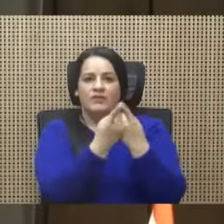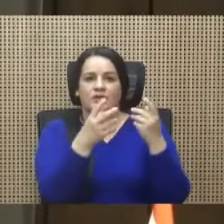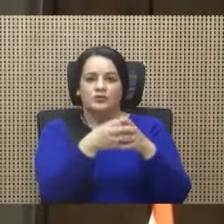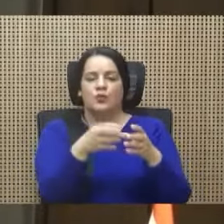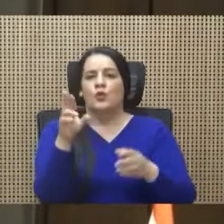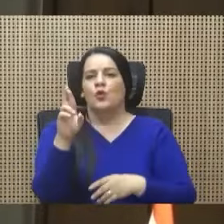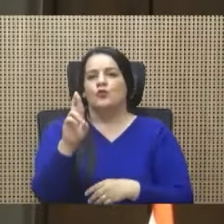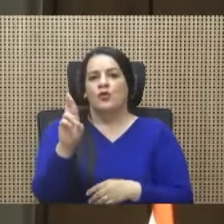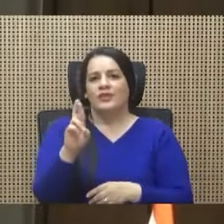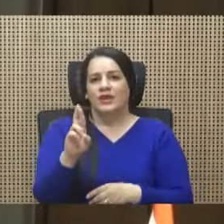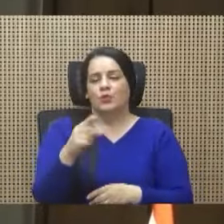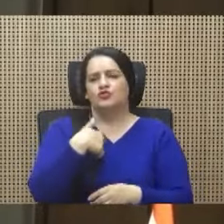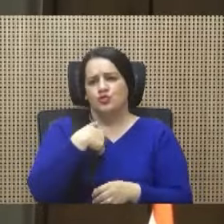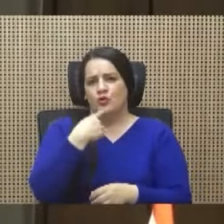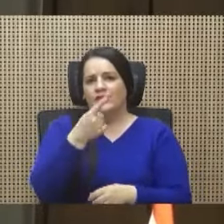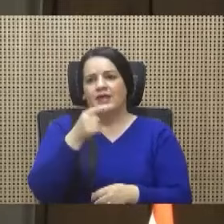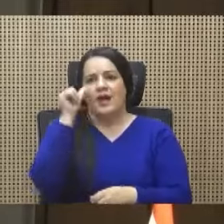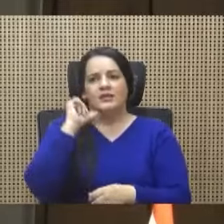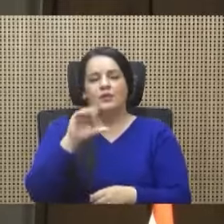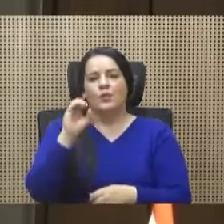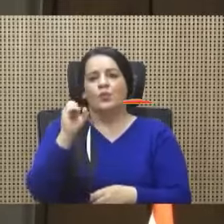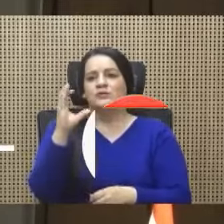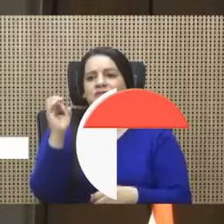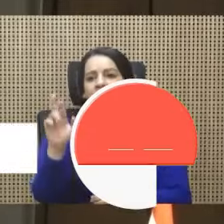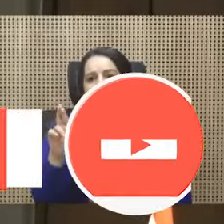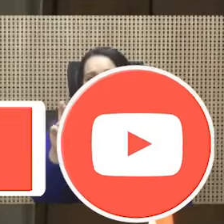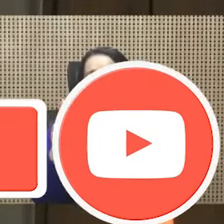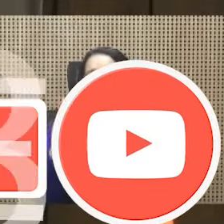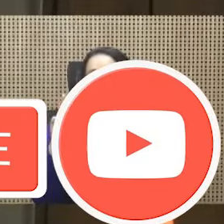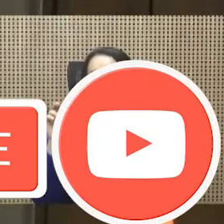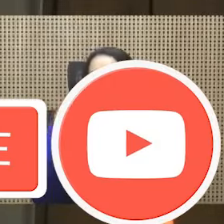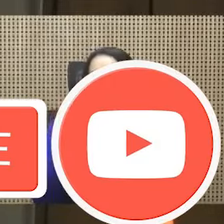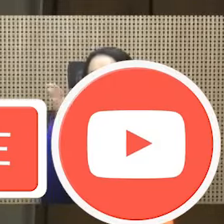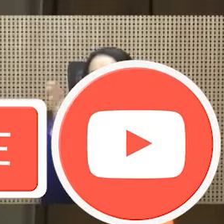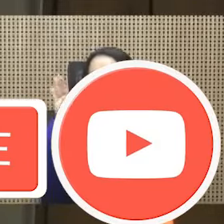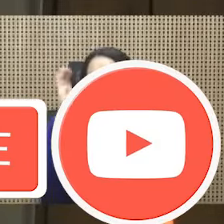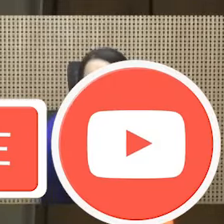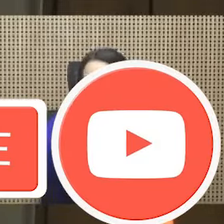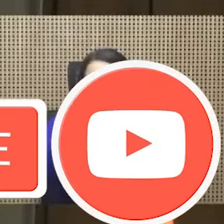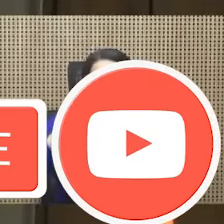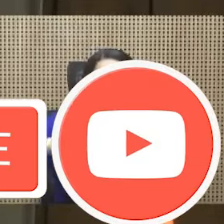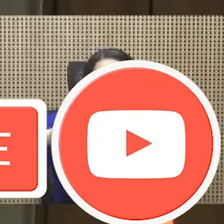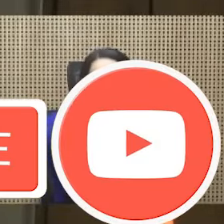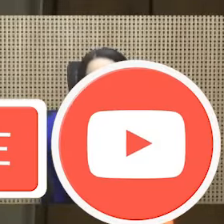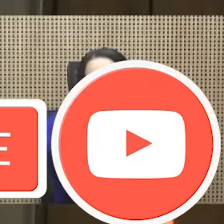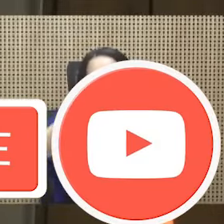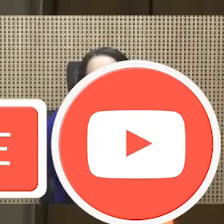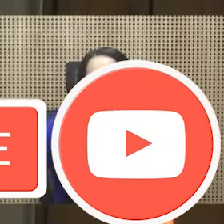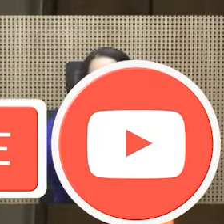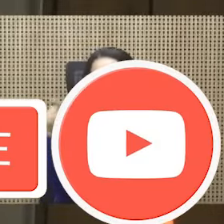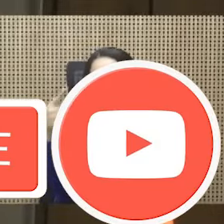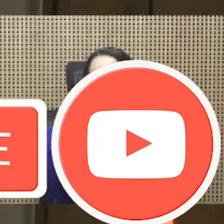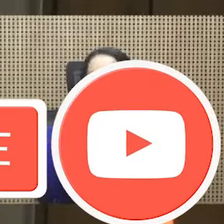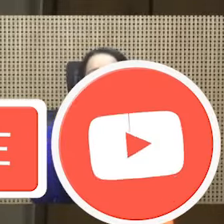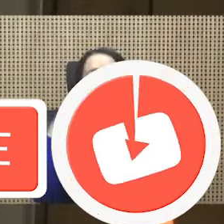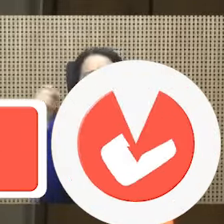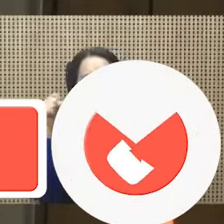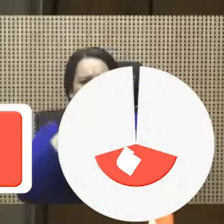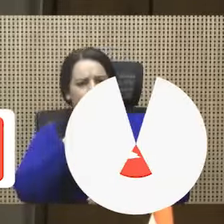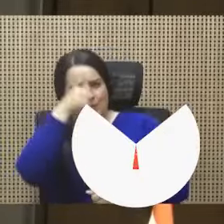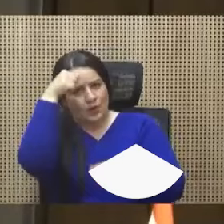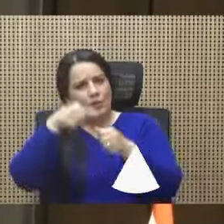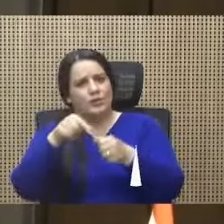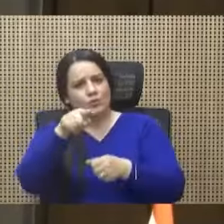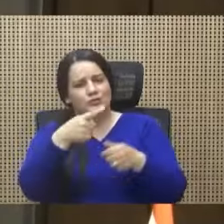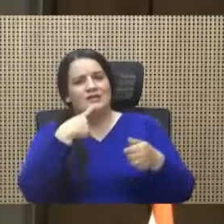mencioné. Me acuerdo que don Oscar, ayer que le comenté que anduve buscando las firmas para incluirlo, me dijo, sí, Diego, yo me acuerdo que vos dijiste